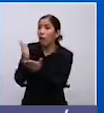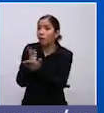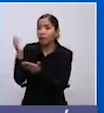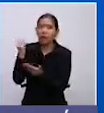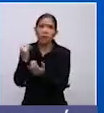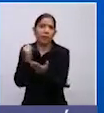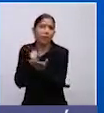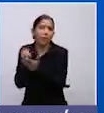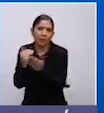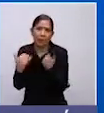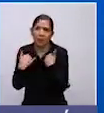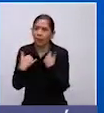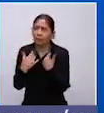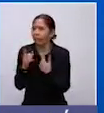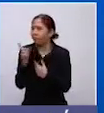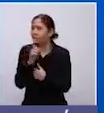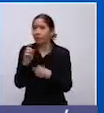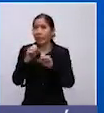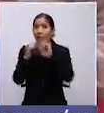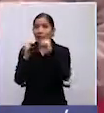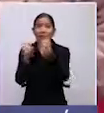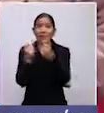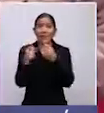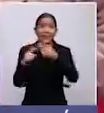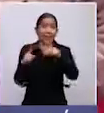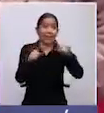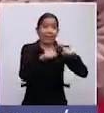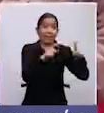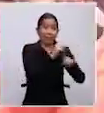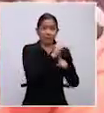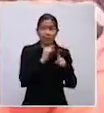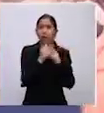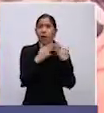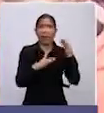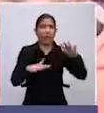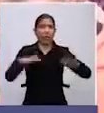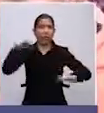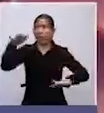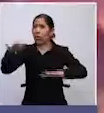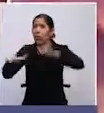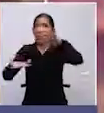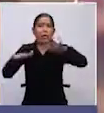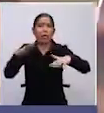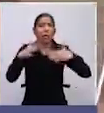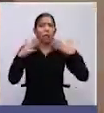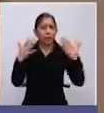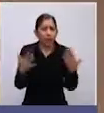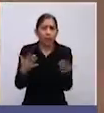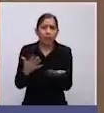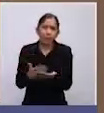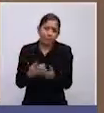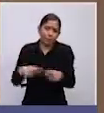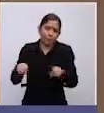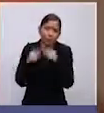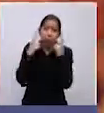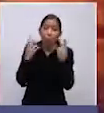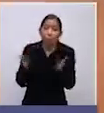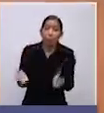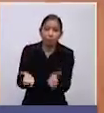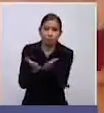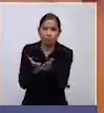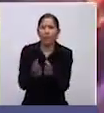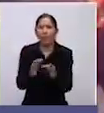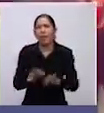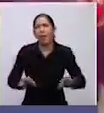de situaciones de riesgo, pero también potencialidades que están en territorio. Por eso el llamado es fundamental a